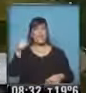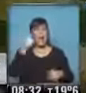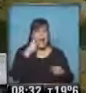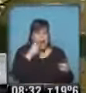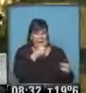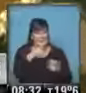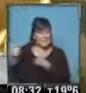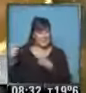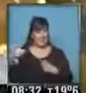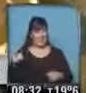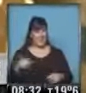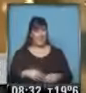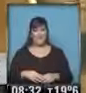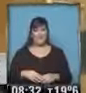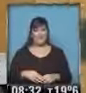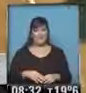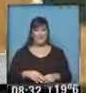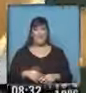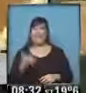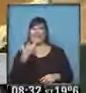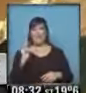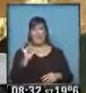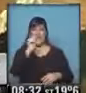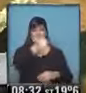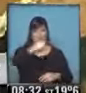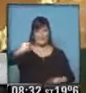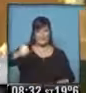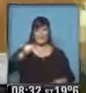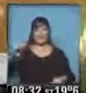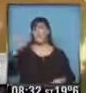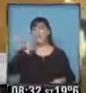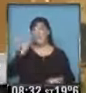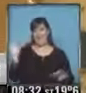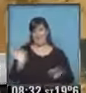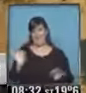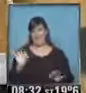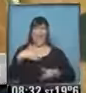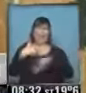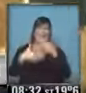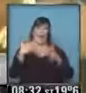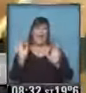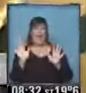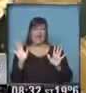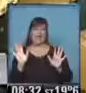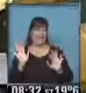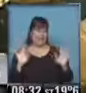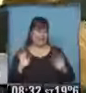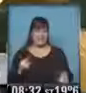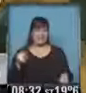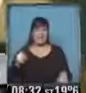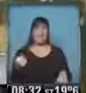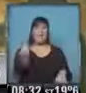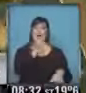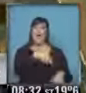de estos maestros chocolateros a hacer la decoración de huevos de Pascua. Por supuesto, ella no decoró ninguno. Y la dejaron jugar sobre el papel. Y aquí Agustín nos